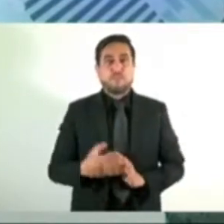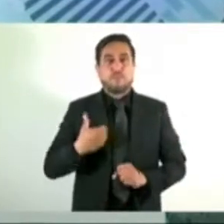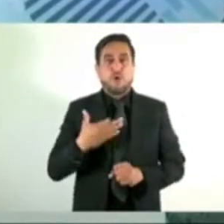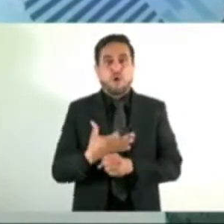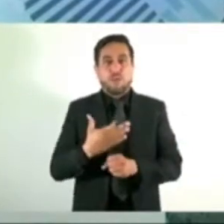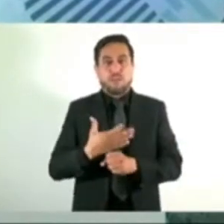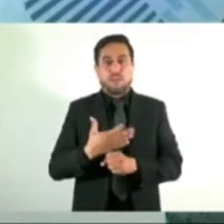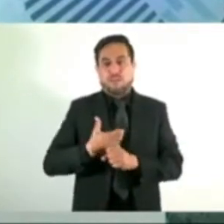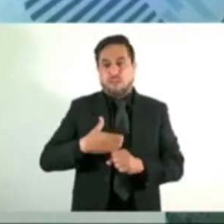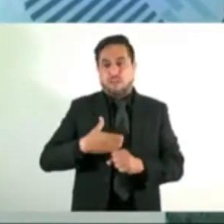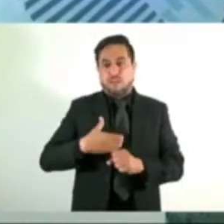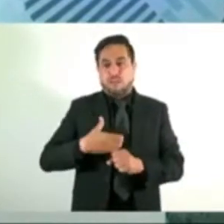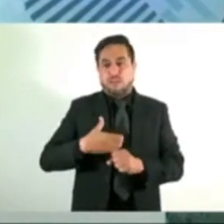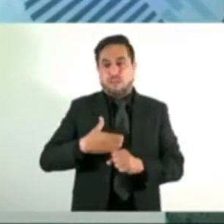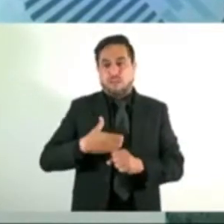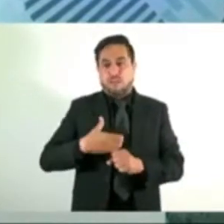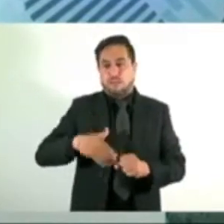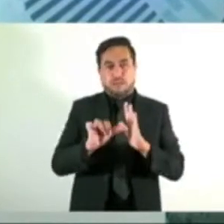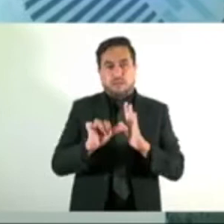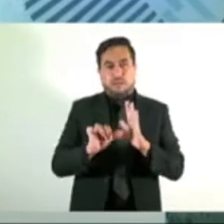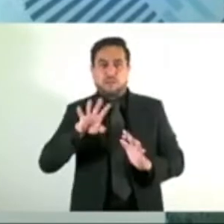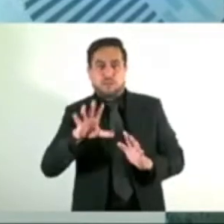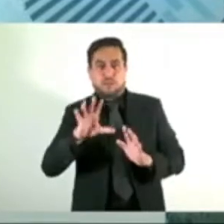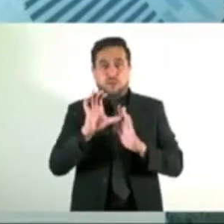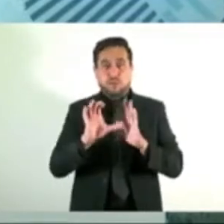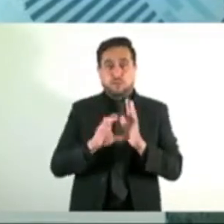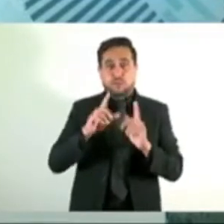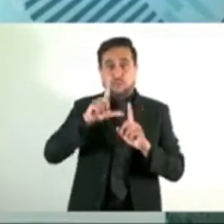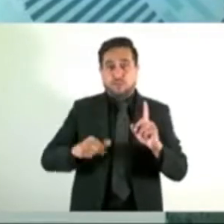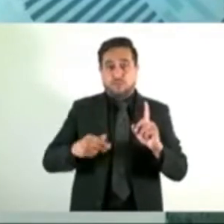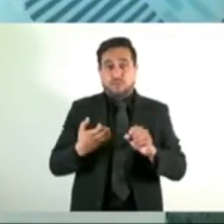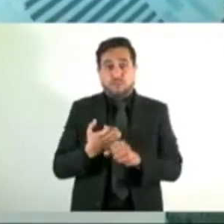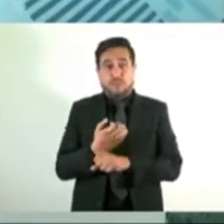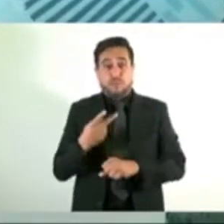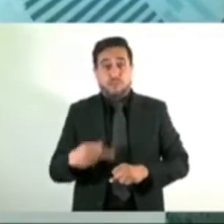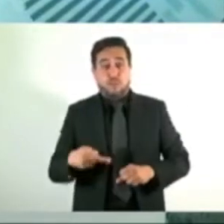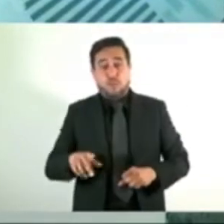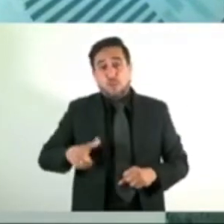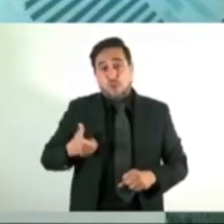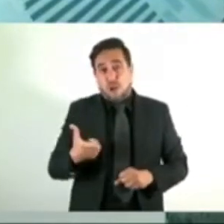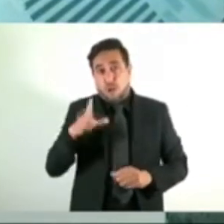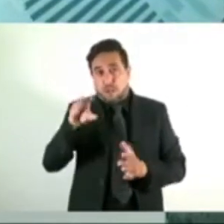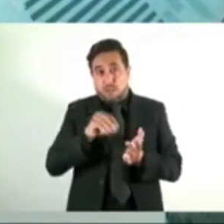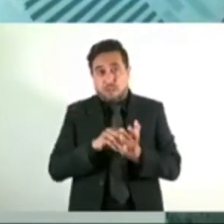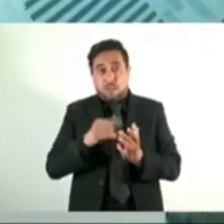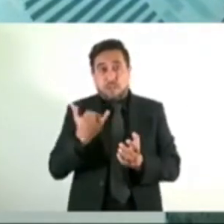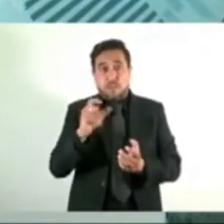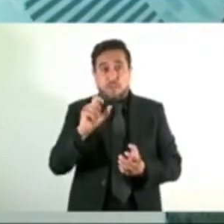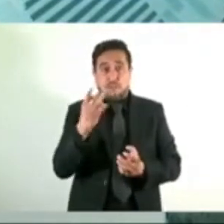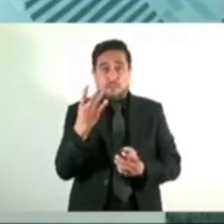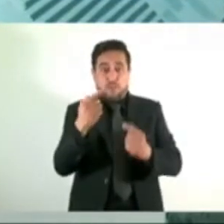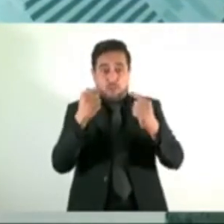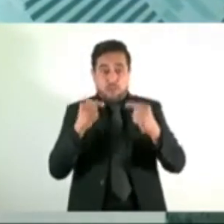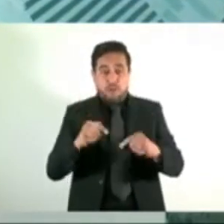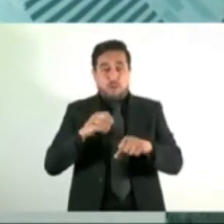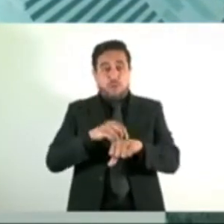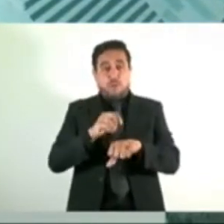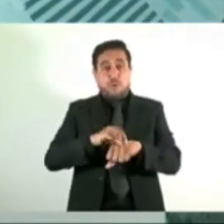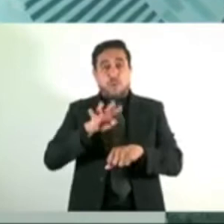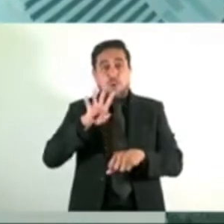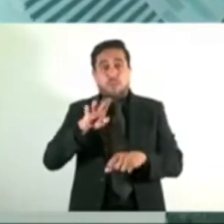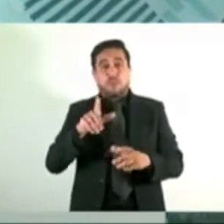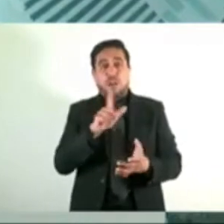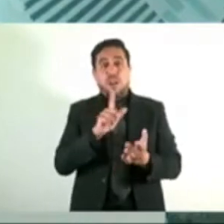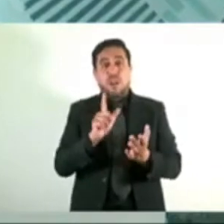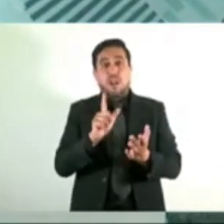en los artículos 84 de la Constitución Política del Estado de Guanajuato y 24, fracción onceava de la Ley Orgánica del Poder